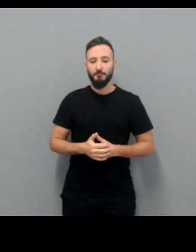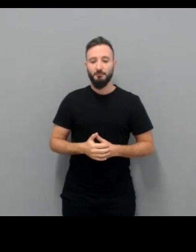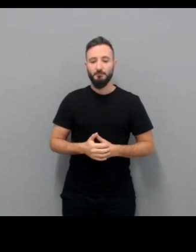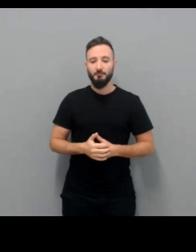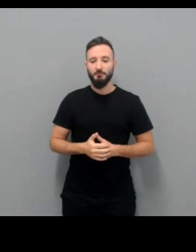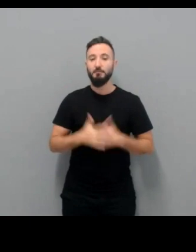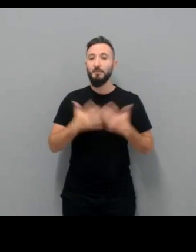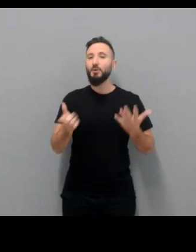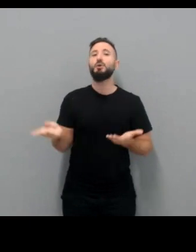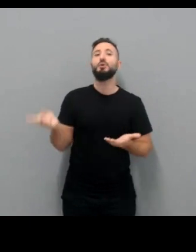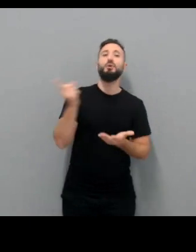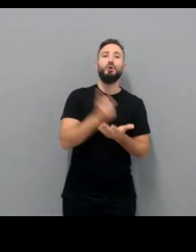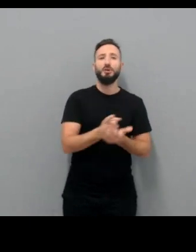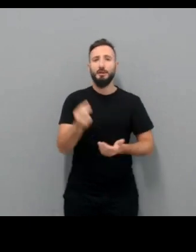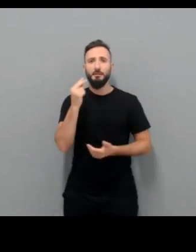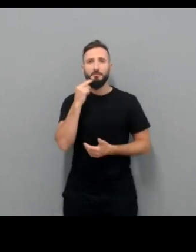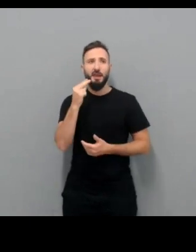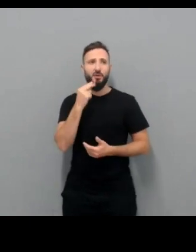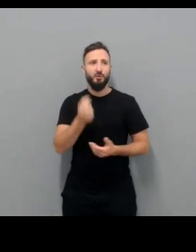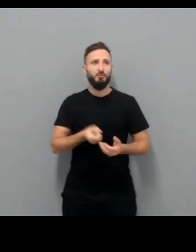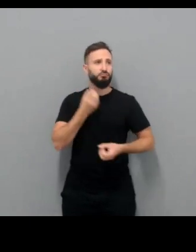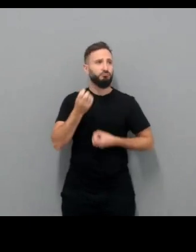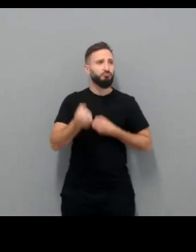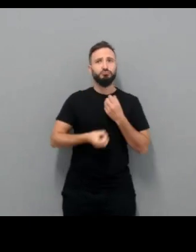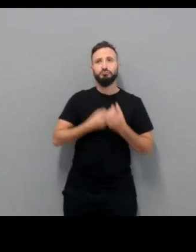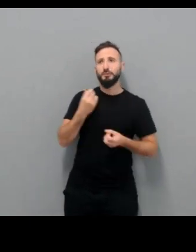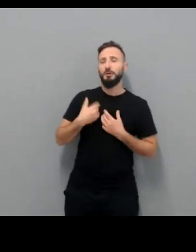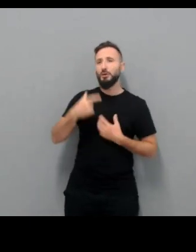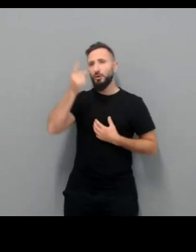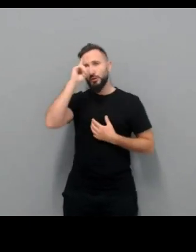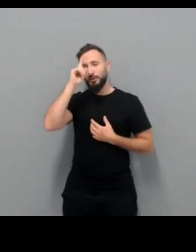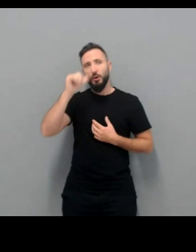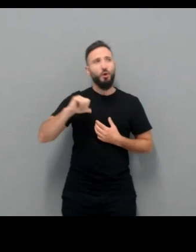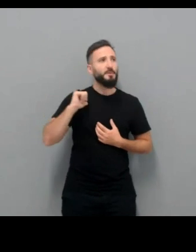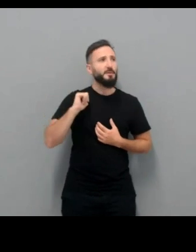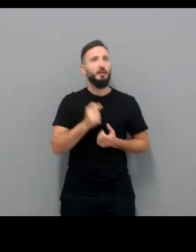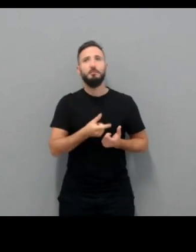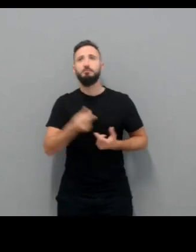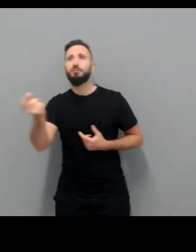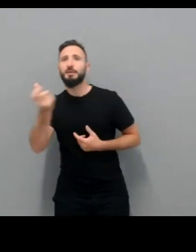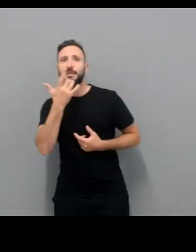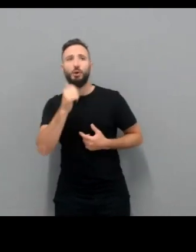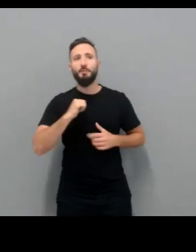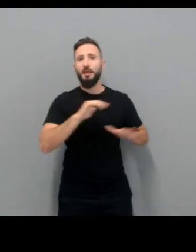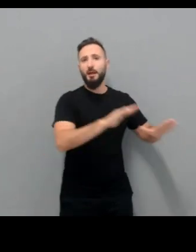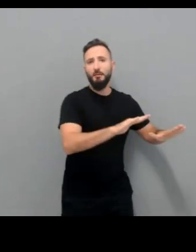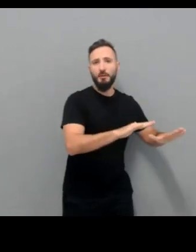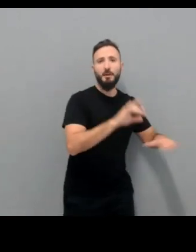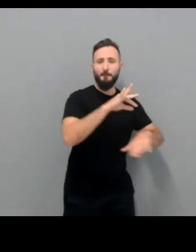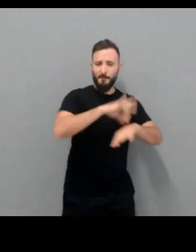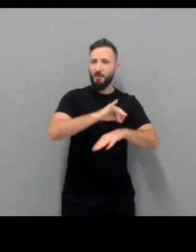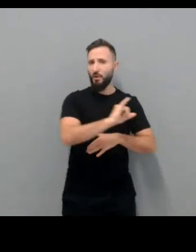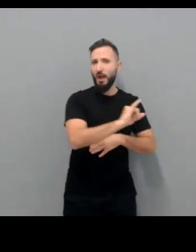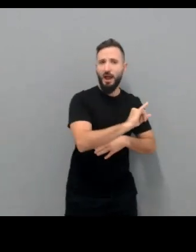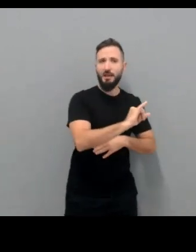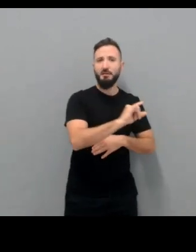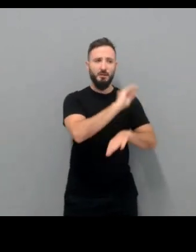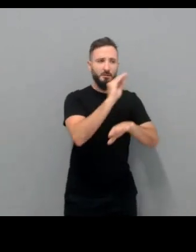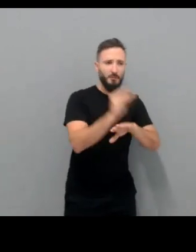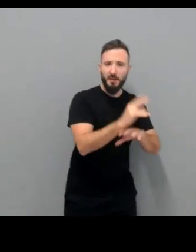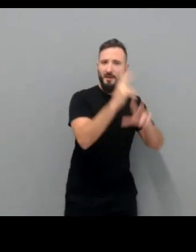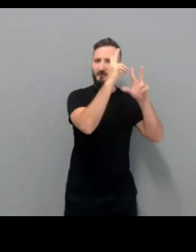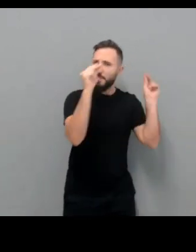vuelves a tener un montón de miedos, ¿no? Ya no simplemente cuando sales del hospital, porque si mientras estás en el hospital, están los médicos, las enfermeras, te